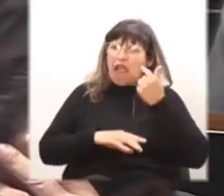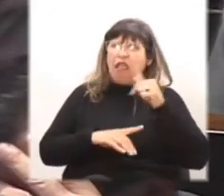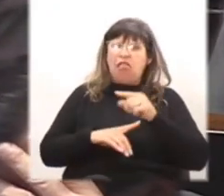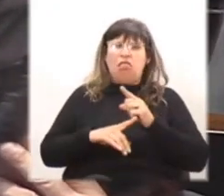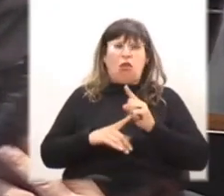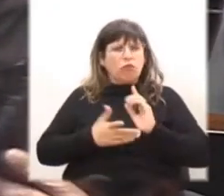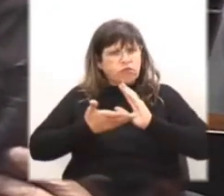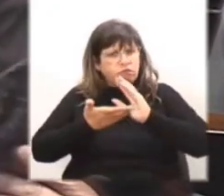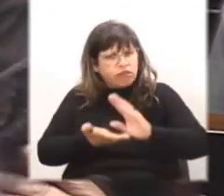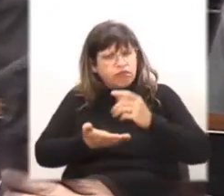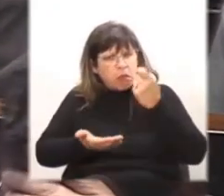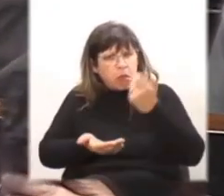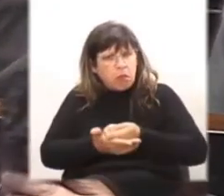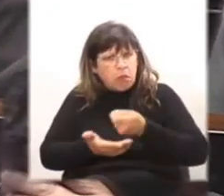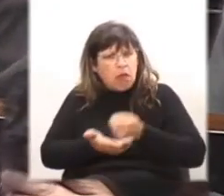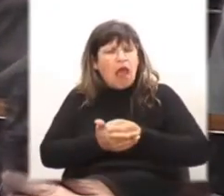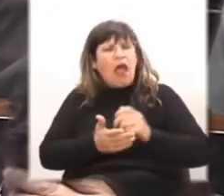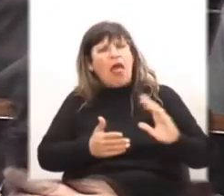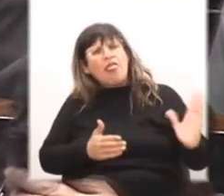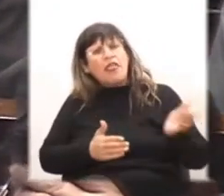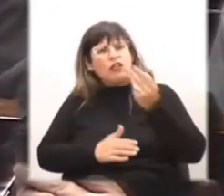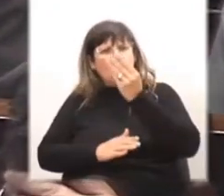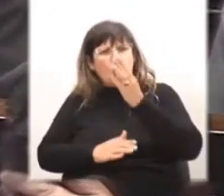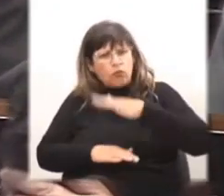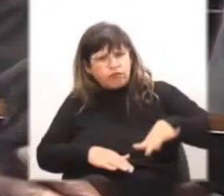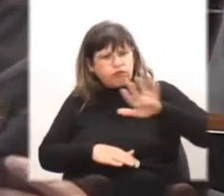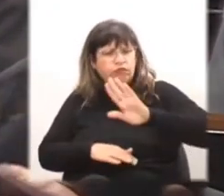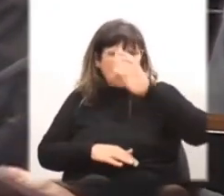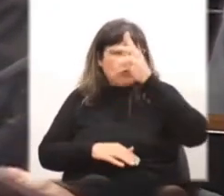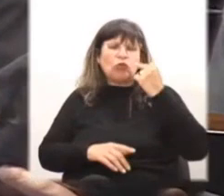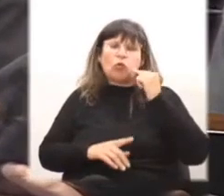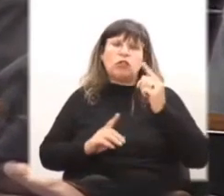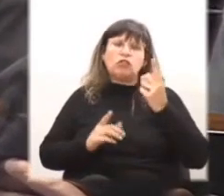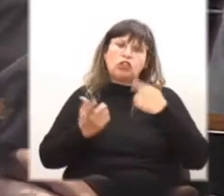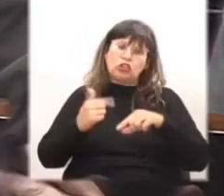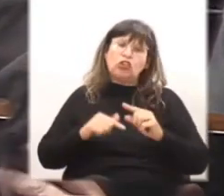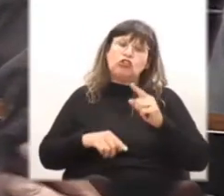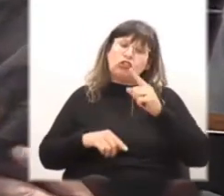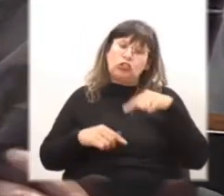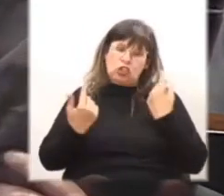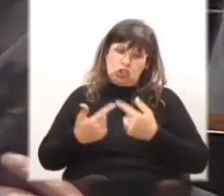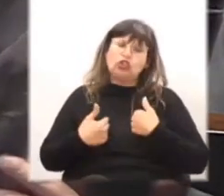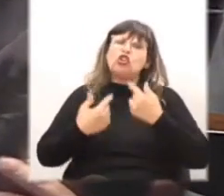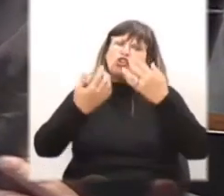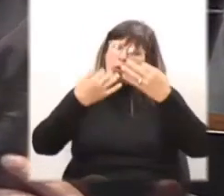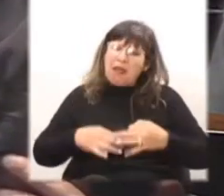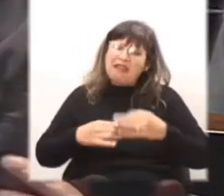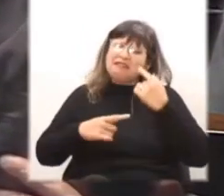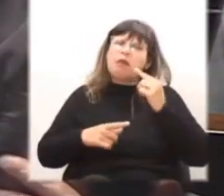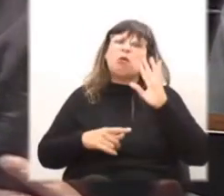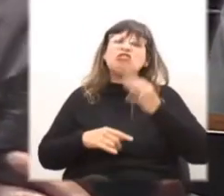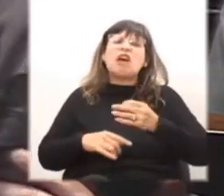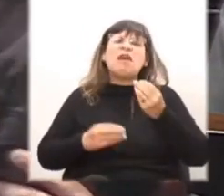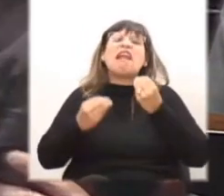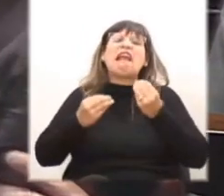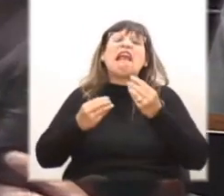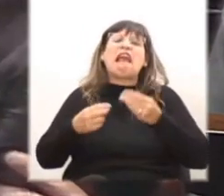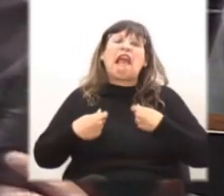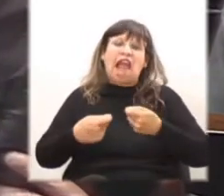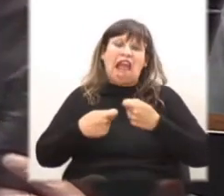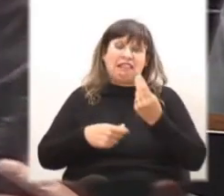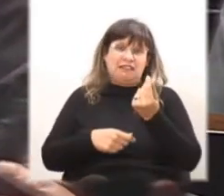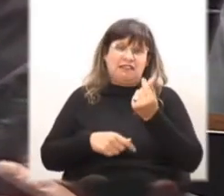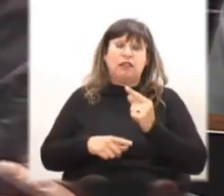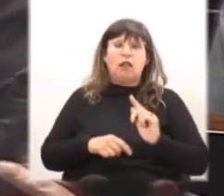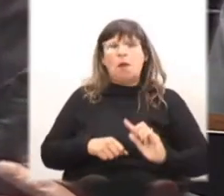poniendo dinero de todos los uruguayos y uruguayas nos merecemos saber en qué se gastan esos dineros.